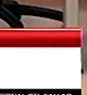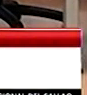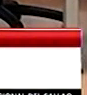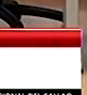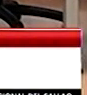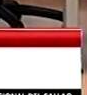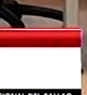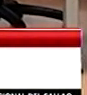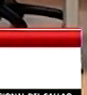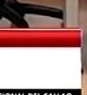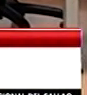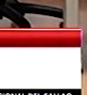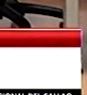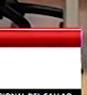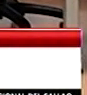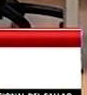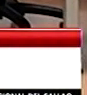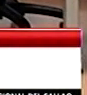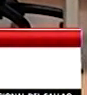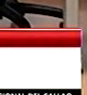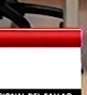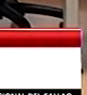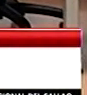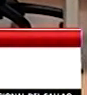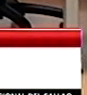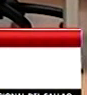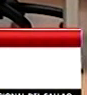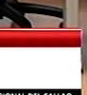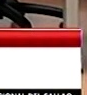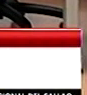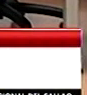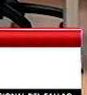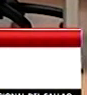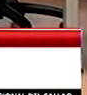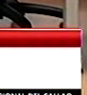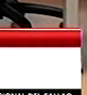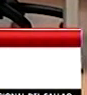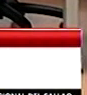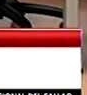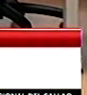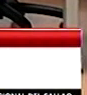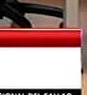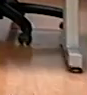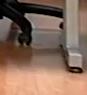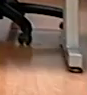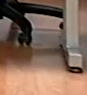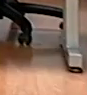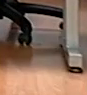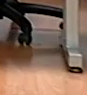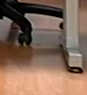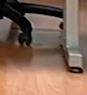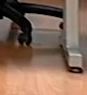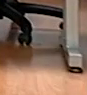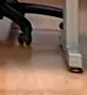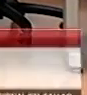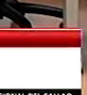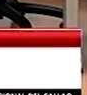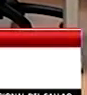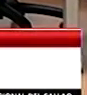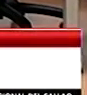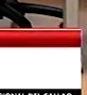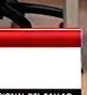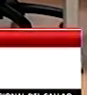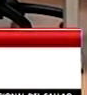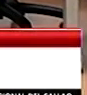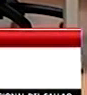este tema de algo más, Jeffrey Daniels vivía